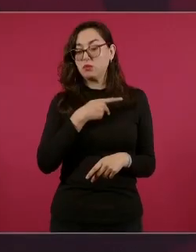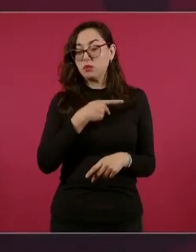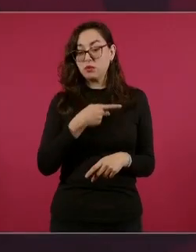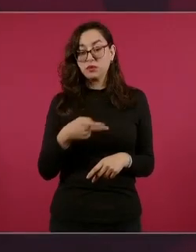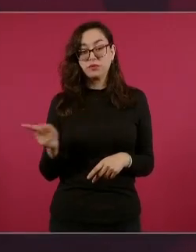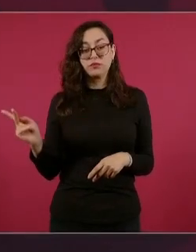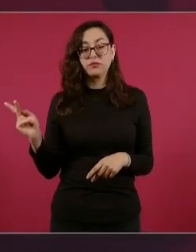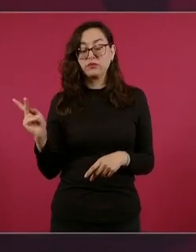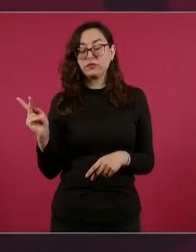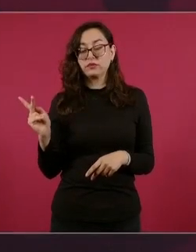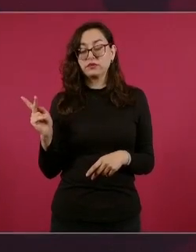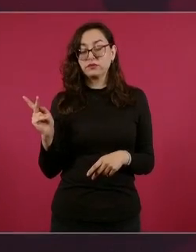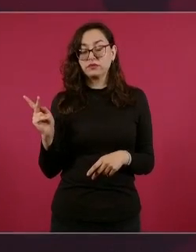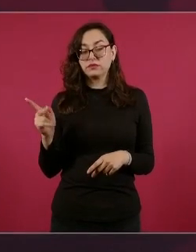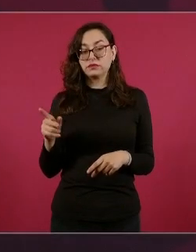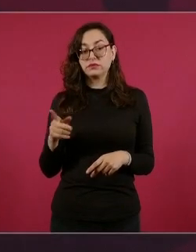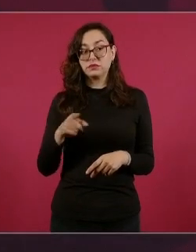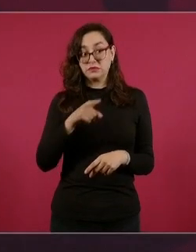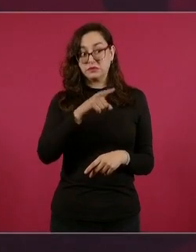electa,